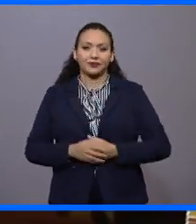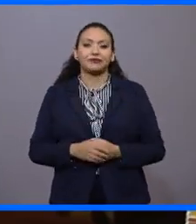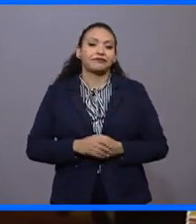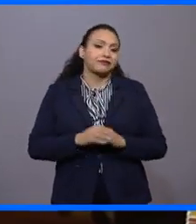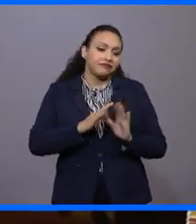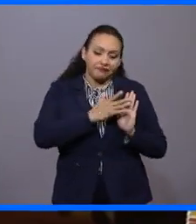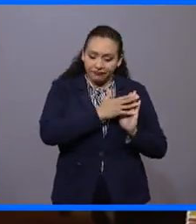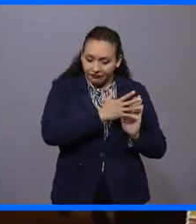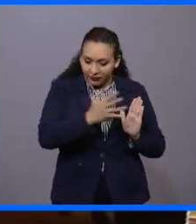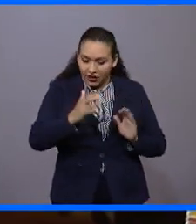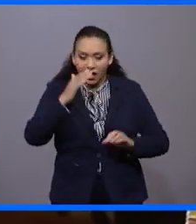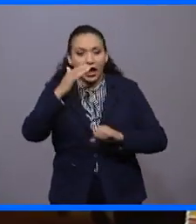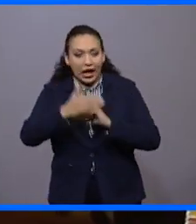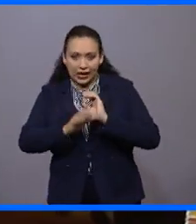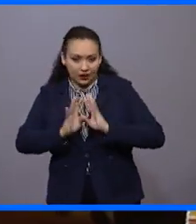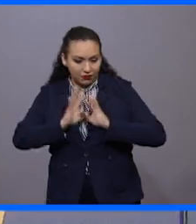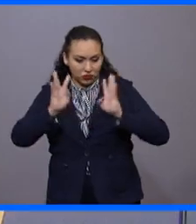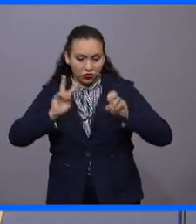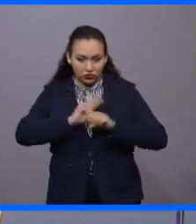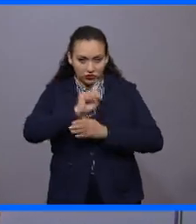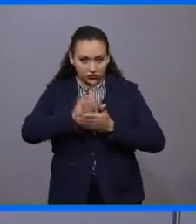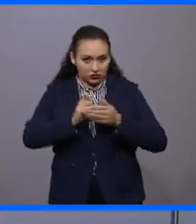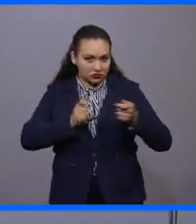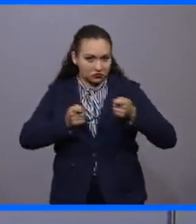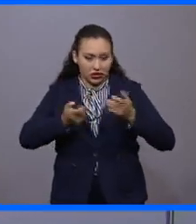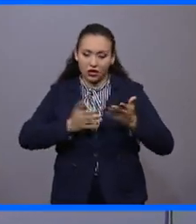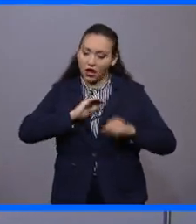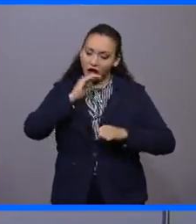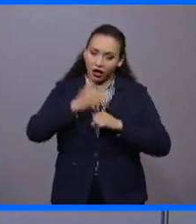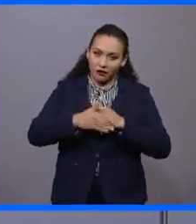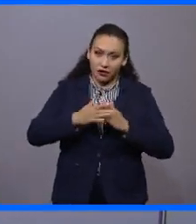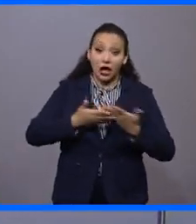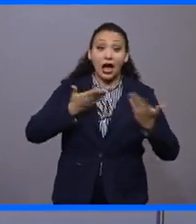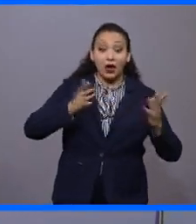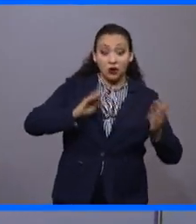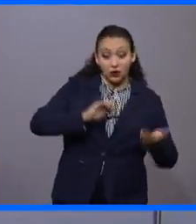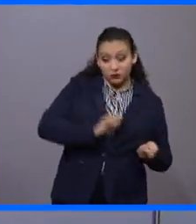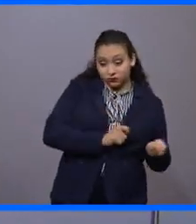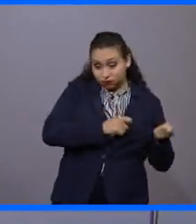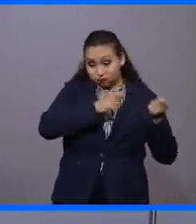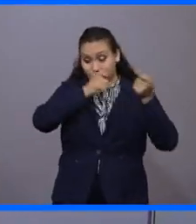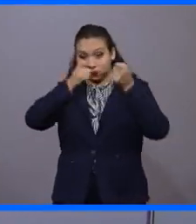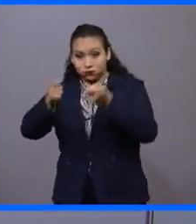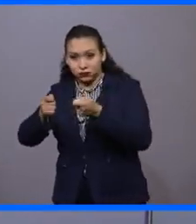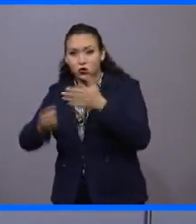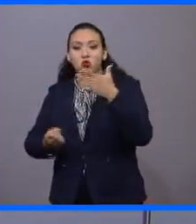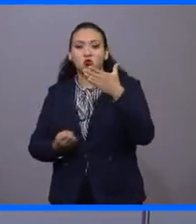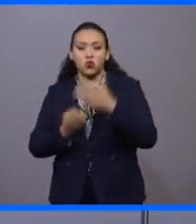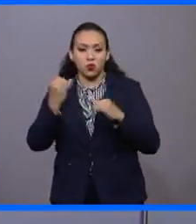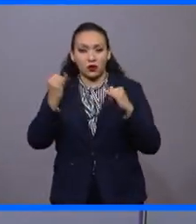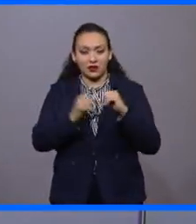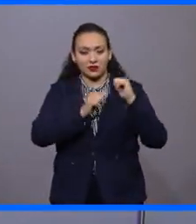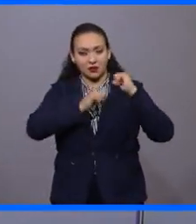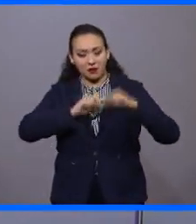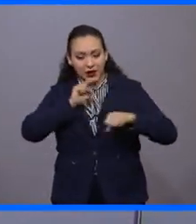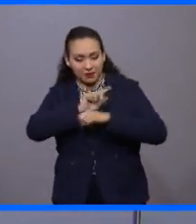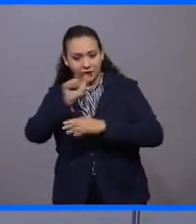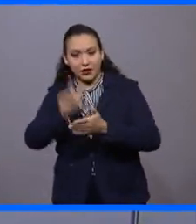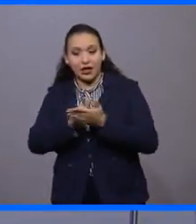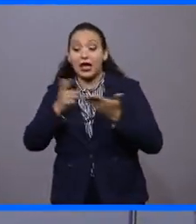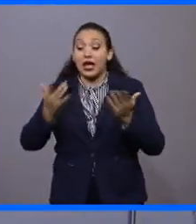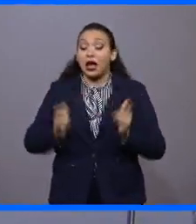concluyó labores el antiguo Consejo de la Judicatura Federal y se ordenó la suspensión de plazos y términos procesales en los asuntos